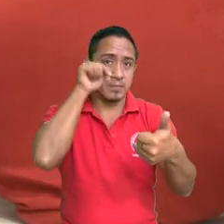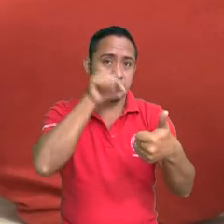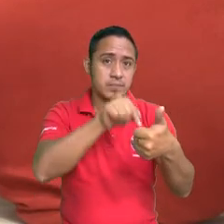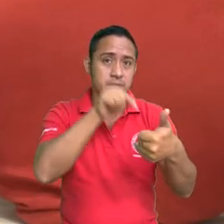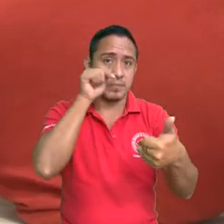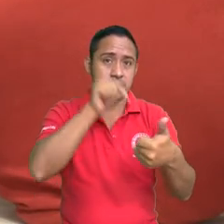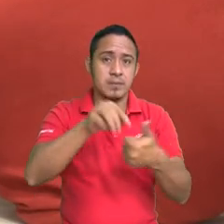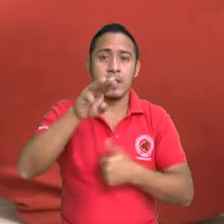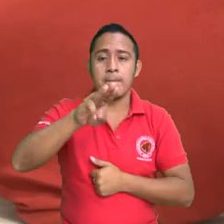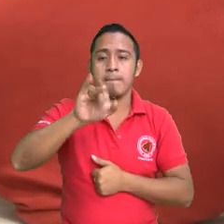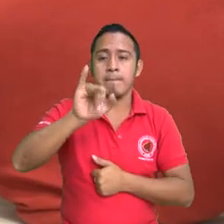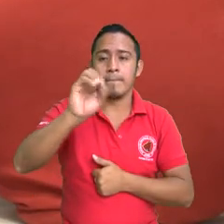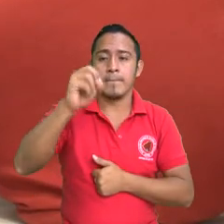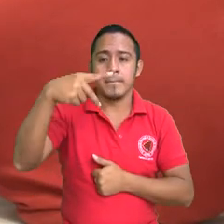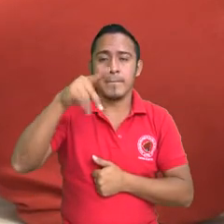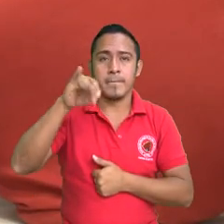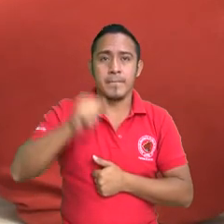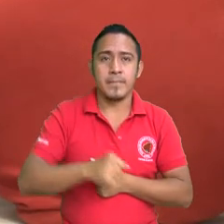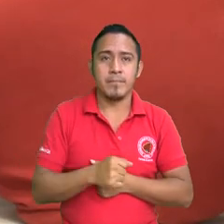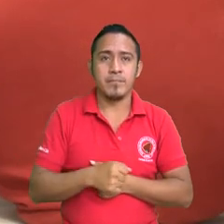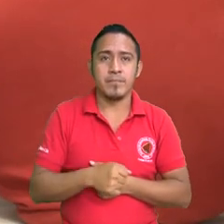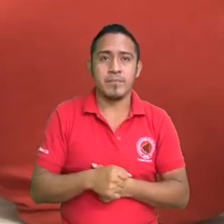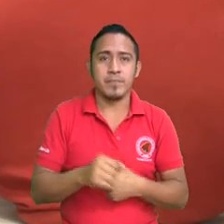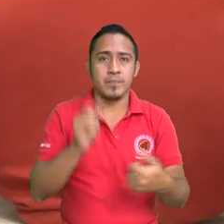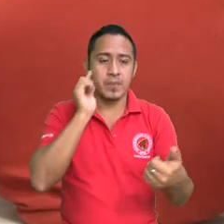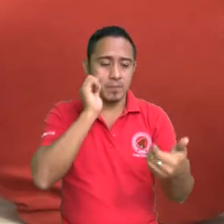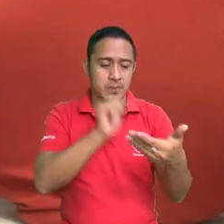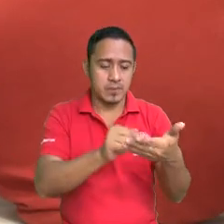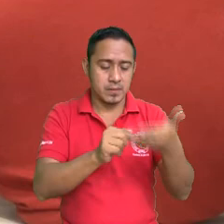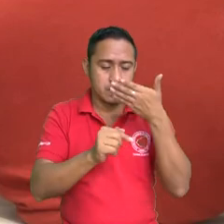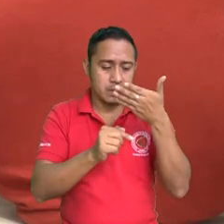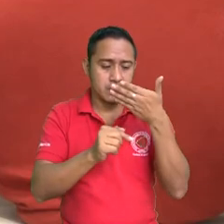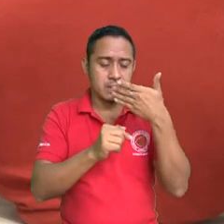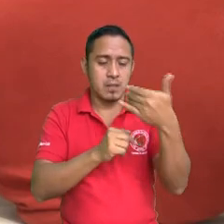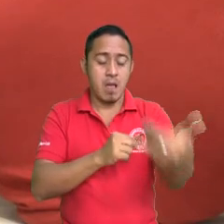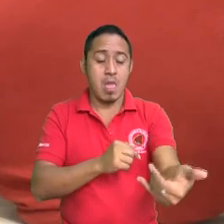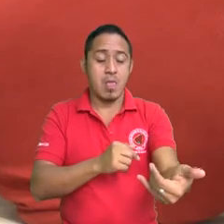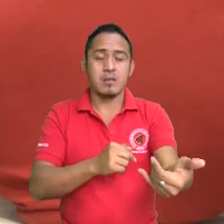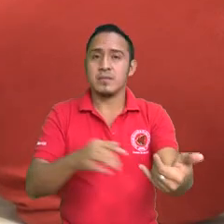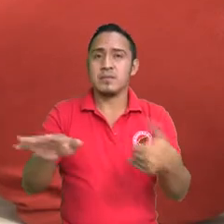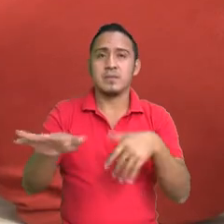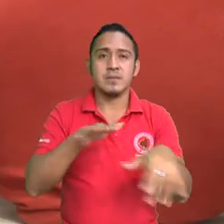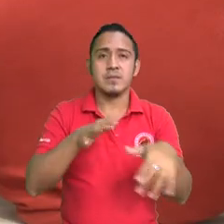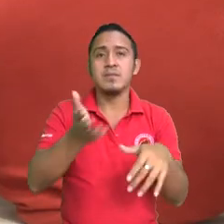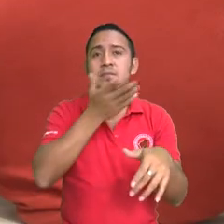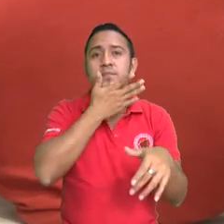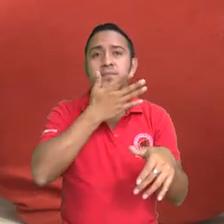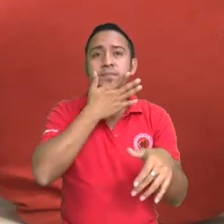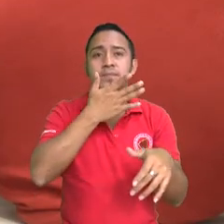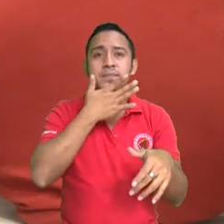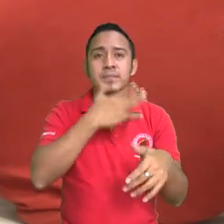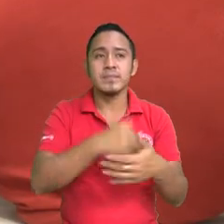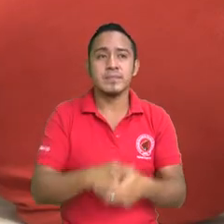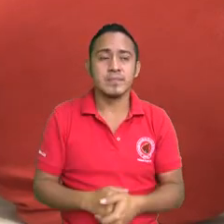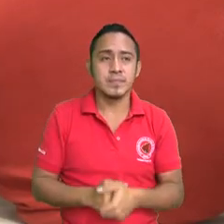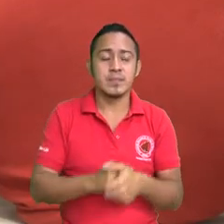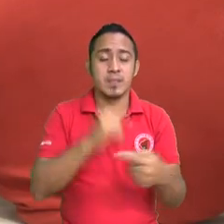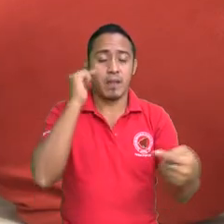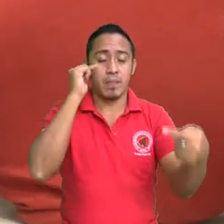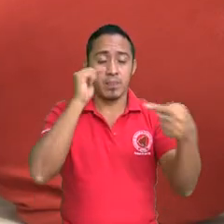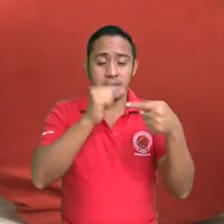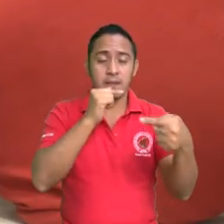miopía inducida, ¿ya? Que observamos los objetos de cerca y cuando queremos ver a distancia, la visión está totalmente